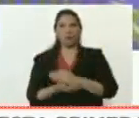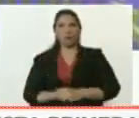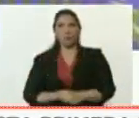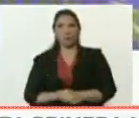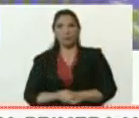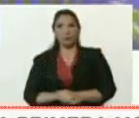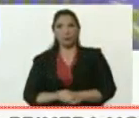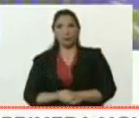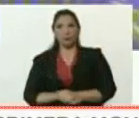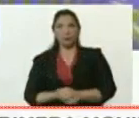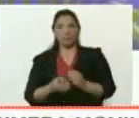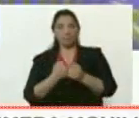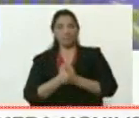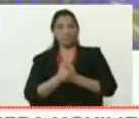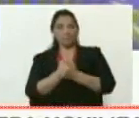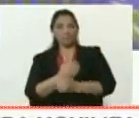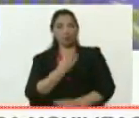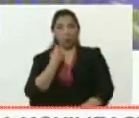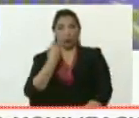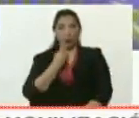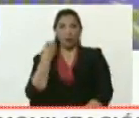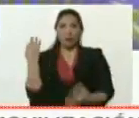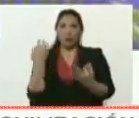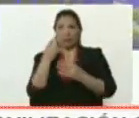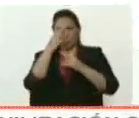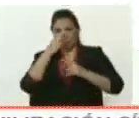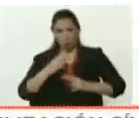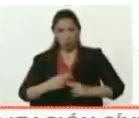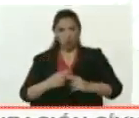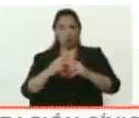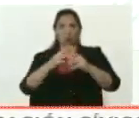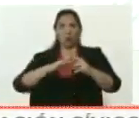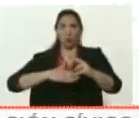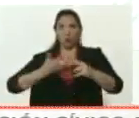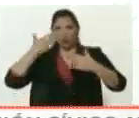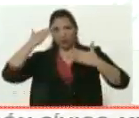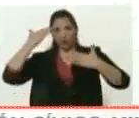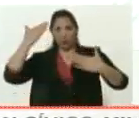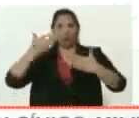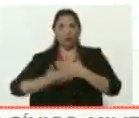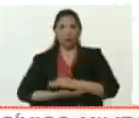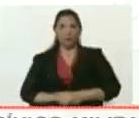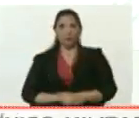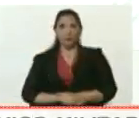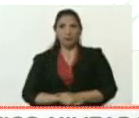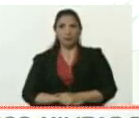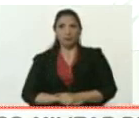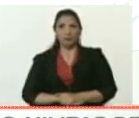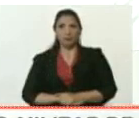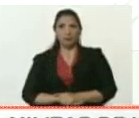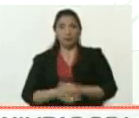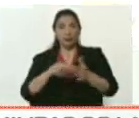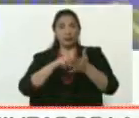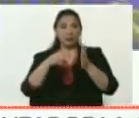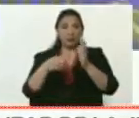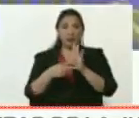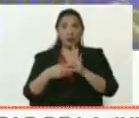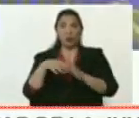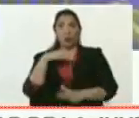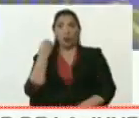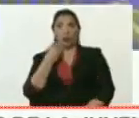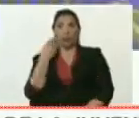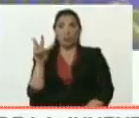que, querida juventud, siempre un honor poderlos saludar. Y lo que significa la juventud en